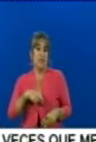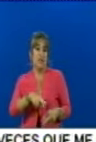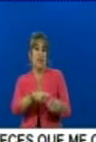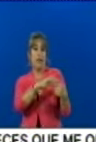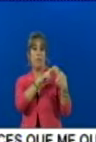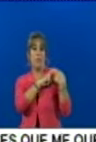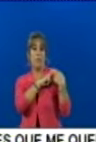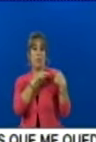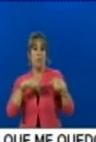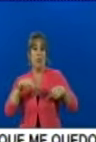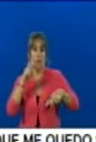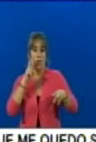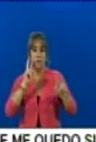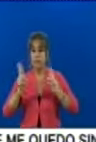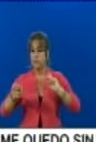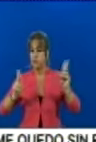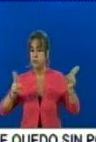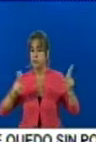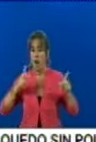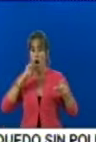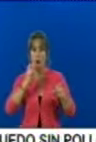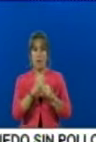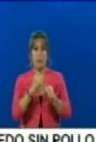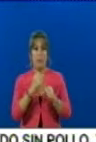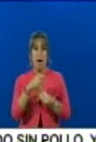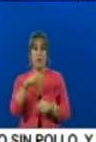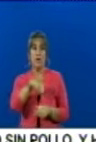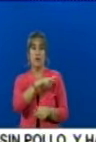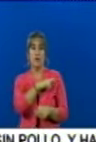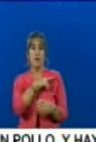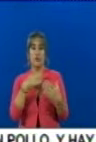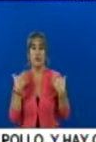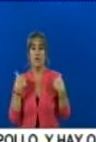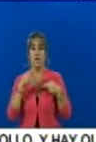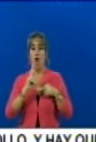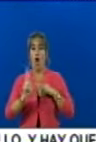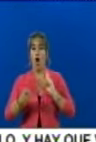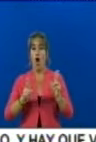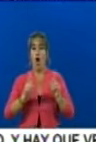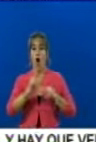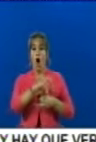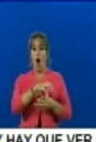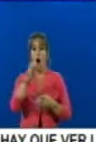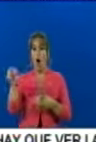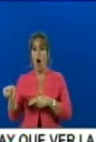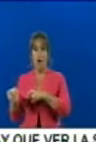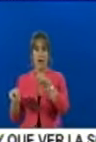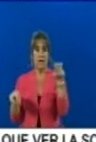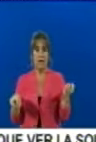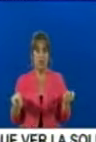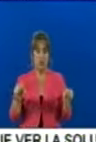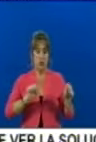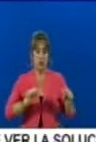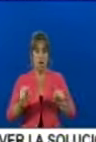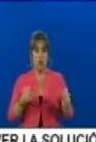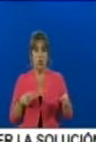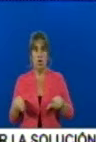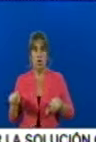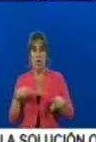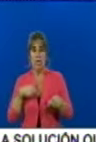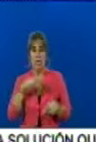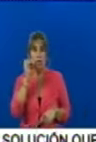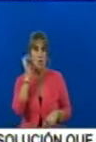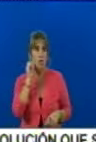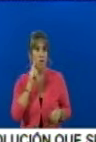esta actividad de operaciones donde me encuentro hoy. Hoy ocupo el cargo de directora de operaciones de la empresa. Desde el Centro de Control de Operaciones,